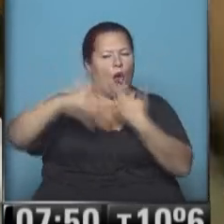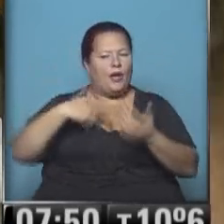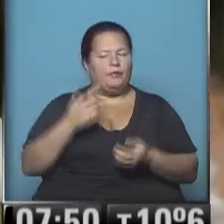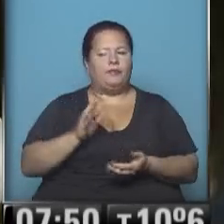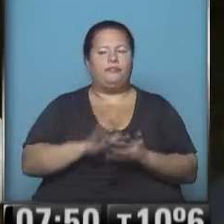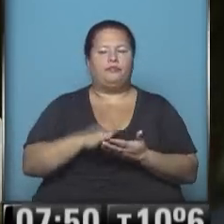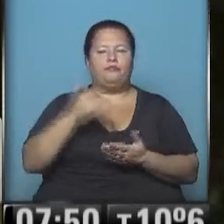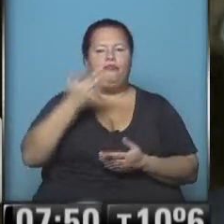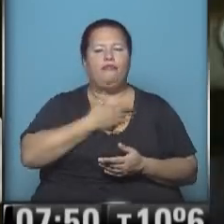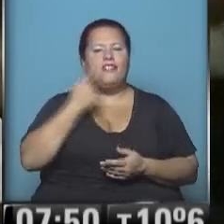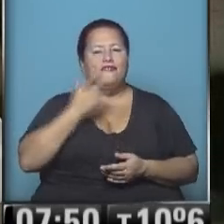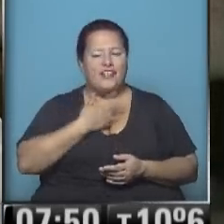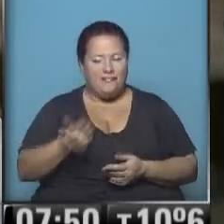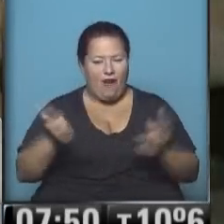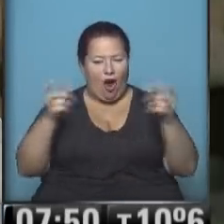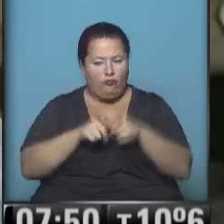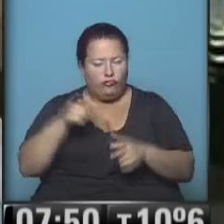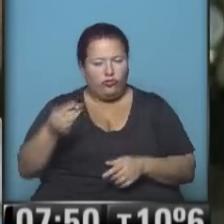alrededor de la corrupción en la FIFA?